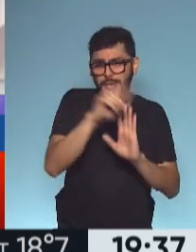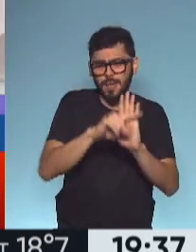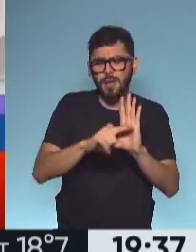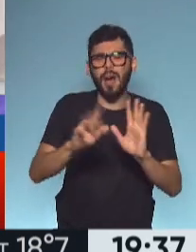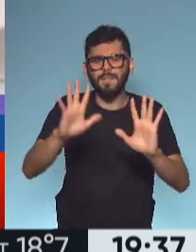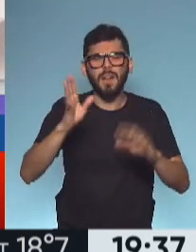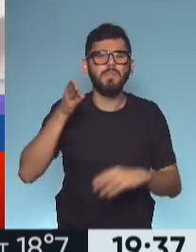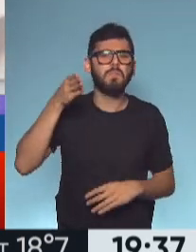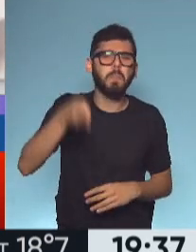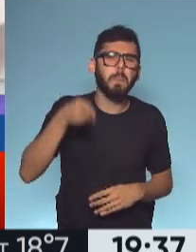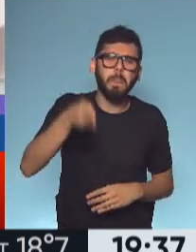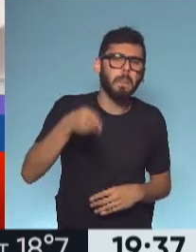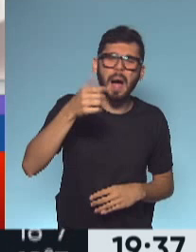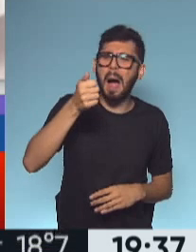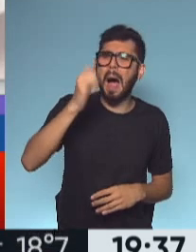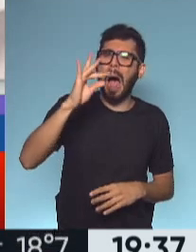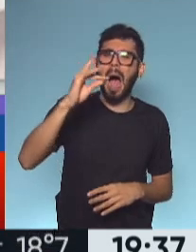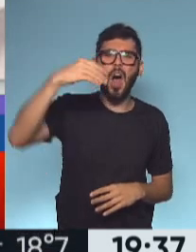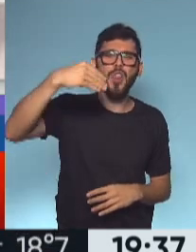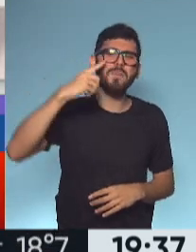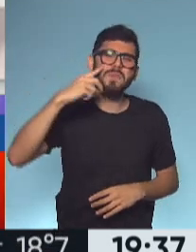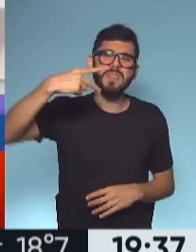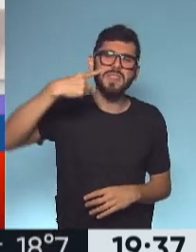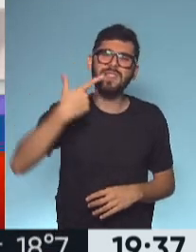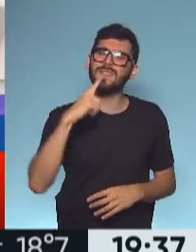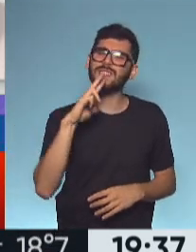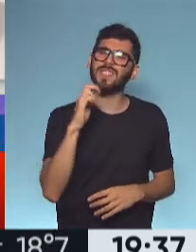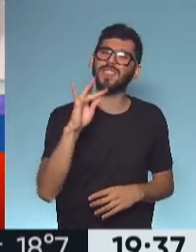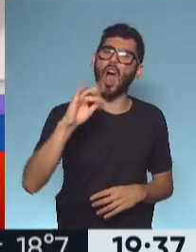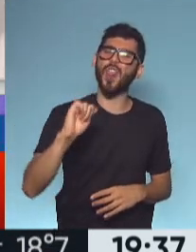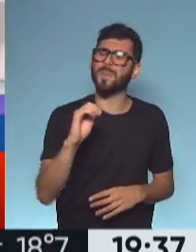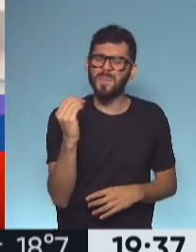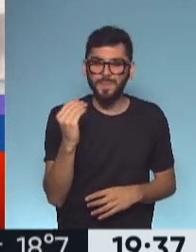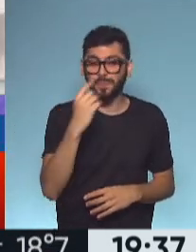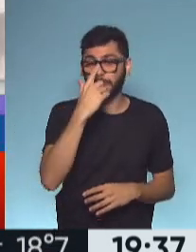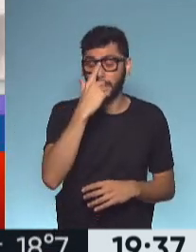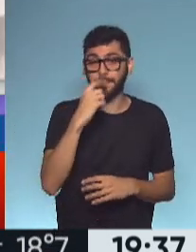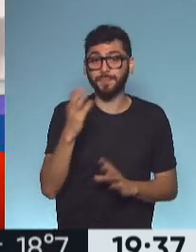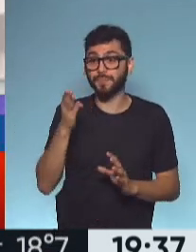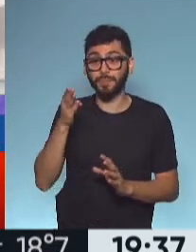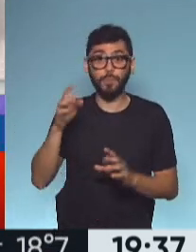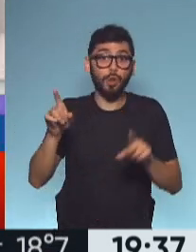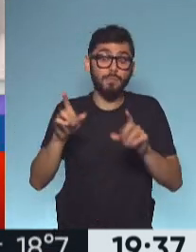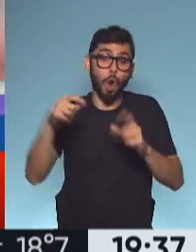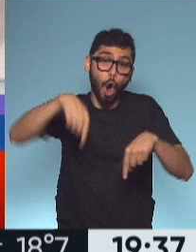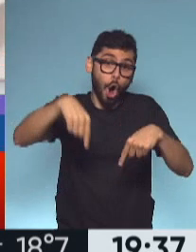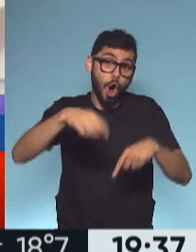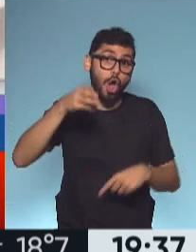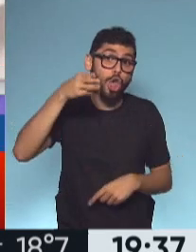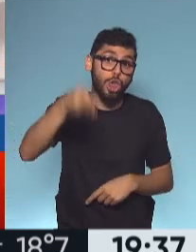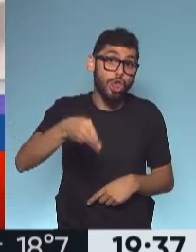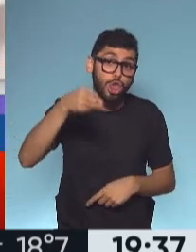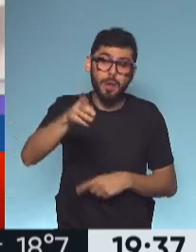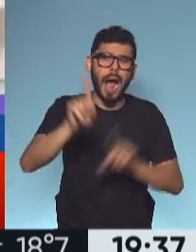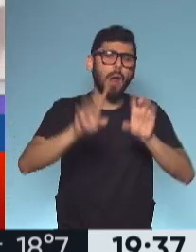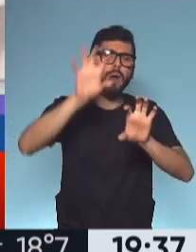presencialidad administrada? Que tenemos que, por un lado, una alternativa es de la presencialidad que se tiene hoy, ¿no?, en alguna jurisdicción